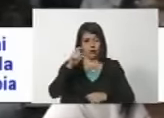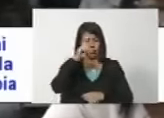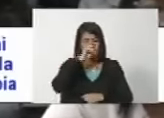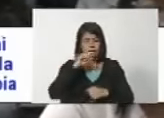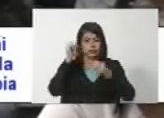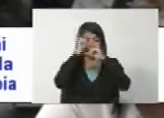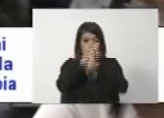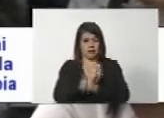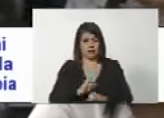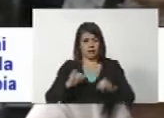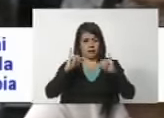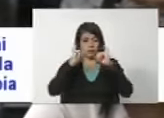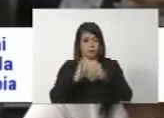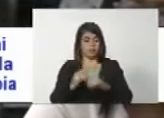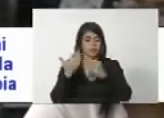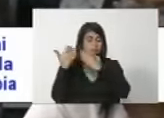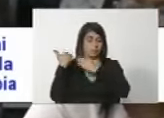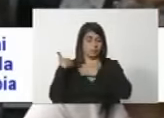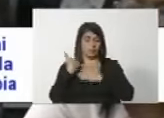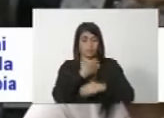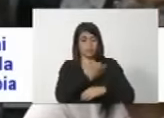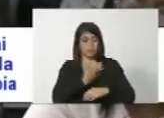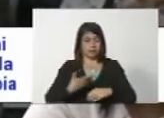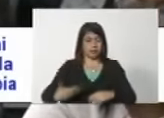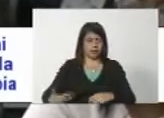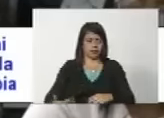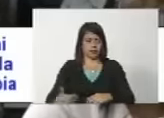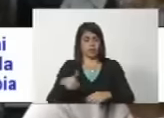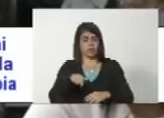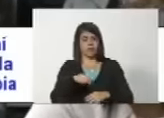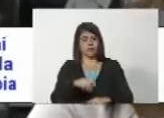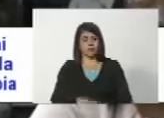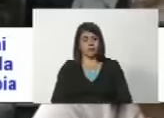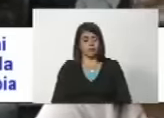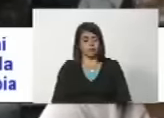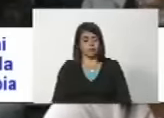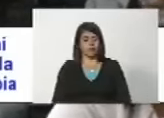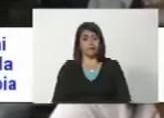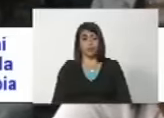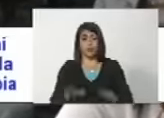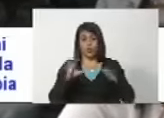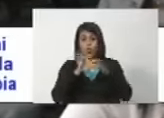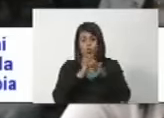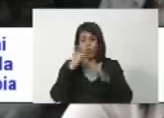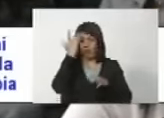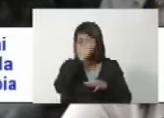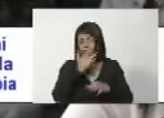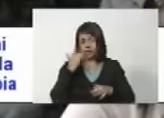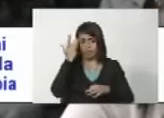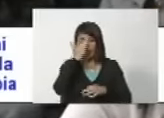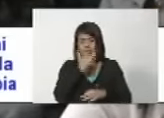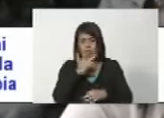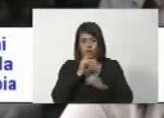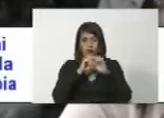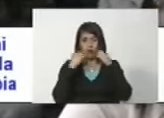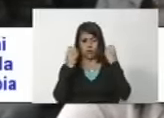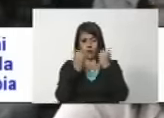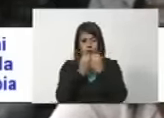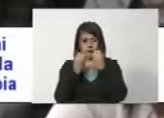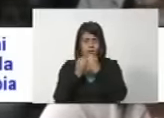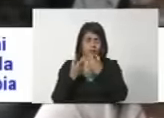de su independencia, va a asumir la presidencia de lo que es la Unión Africana como un